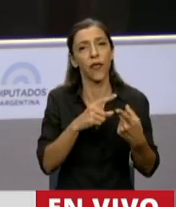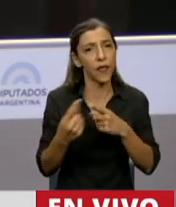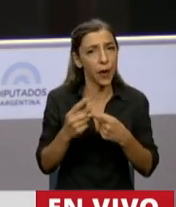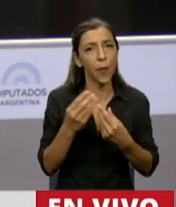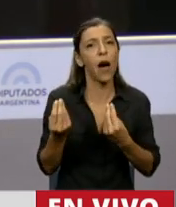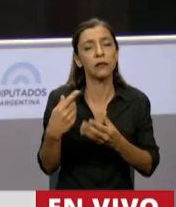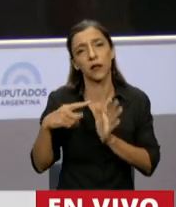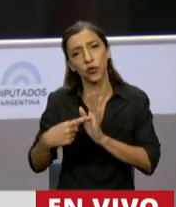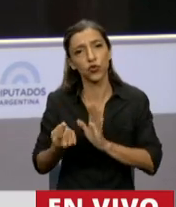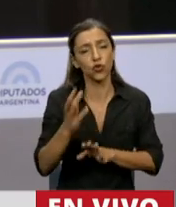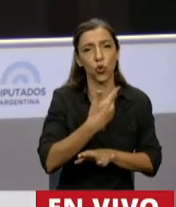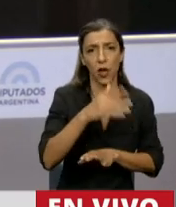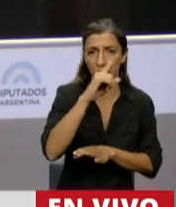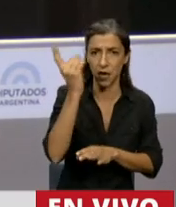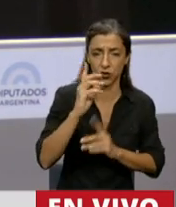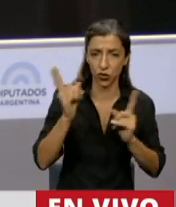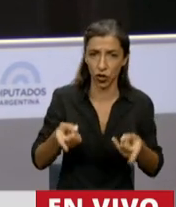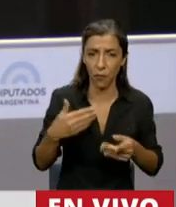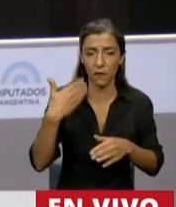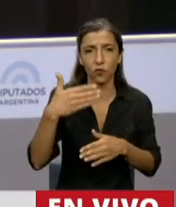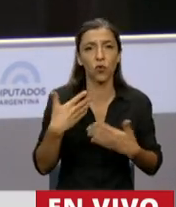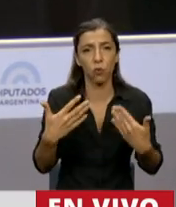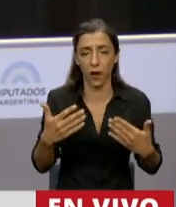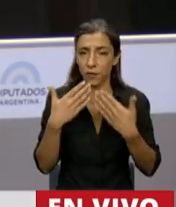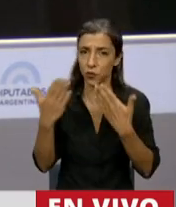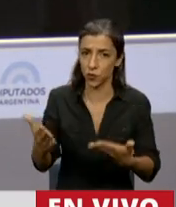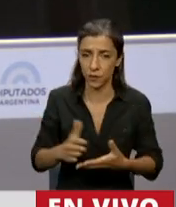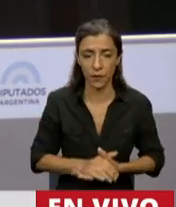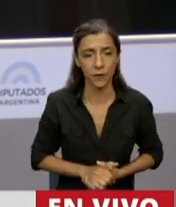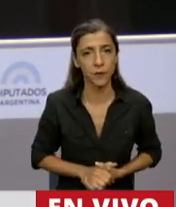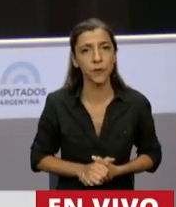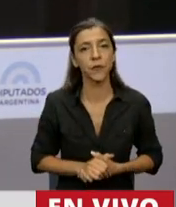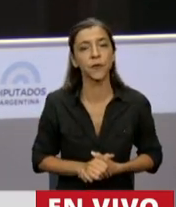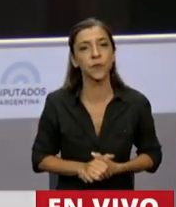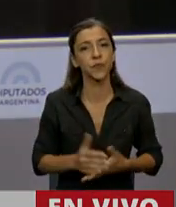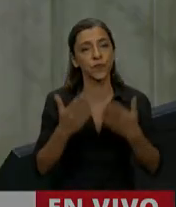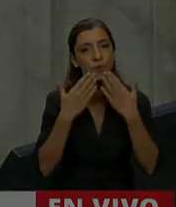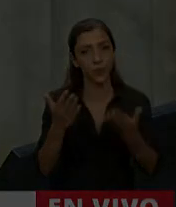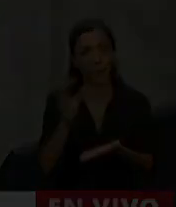y las autoridades de la ciudad de buenos aires- muchas gracias el presidente muchas gracias diputado